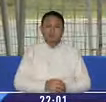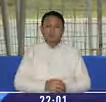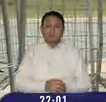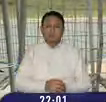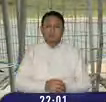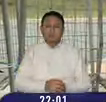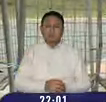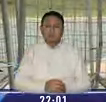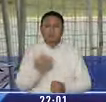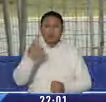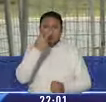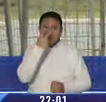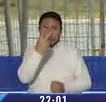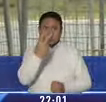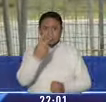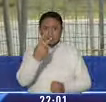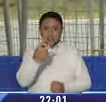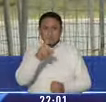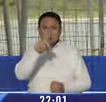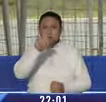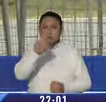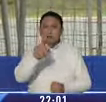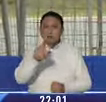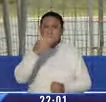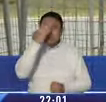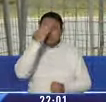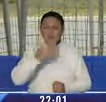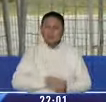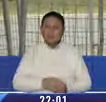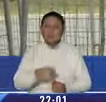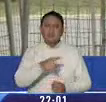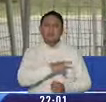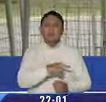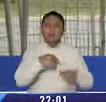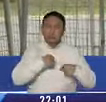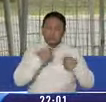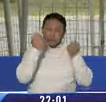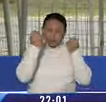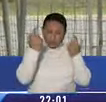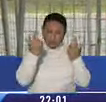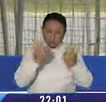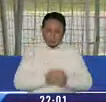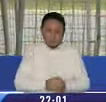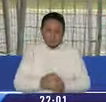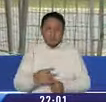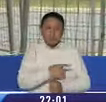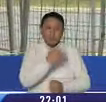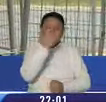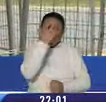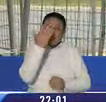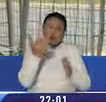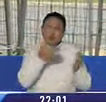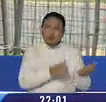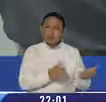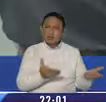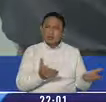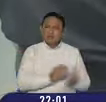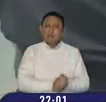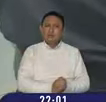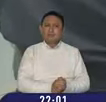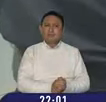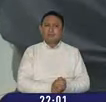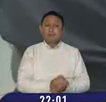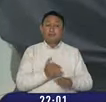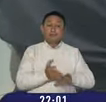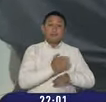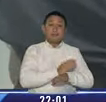No solamente quiero ver, quiero saber, quiero entender por qué el asesinato de mi hija. Previo a